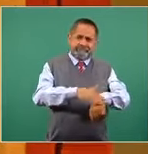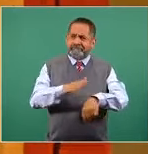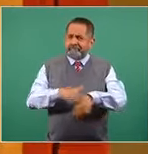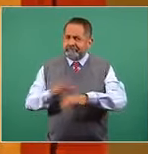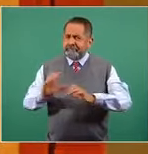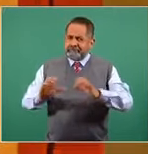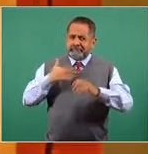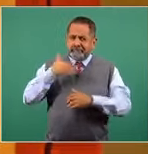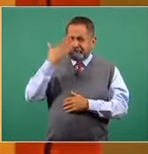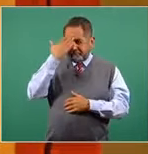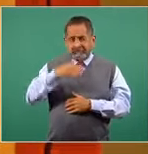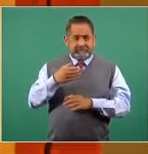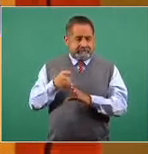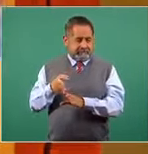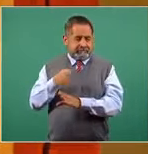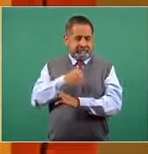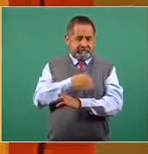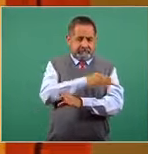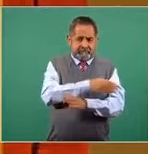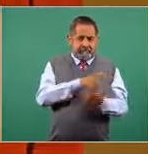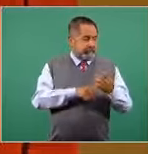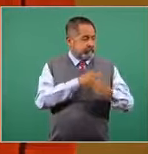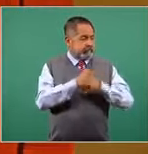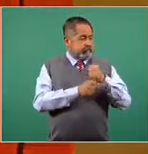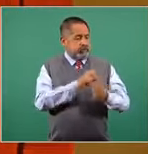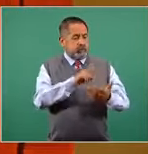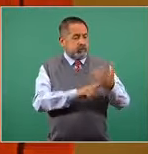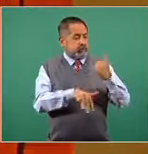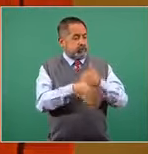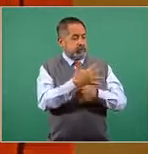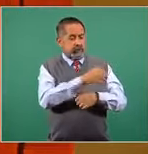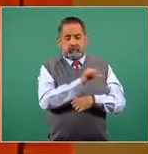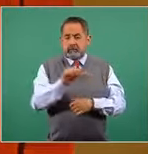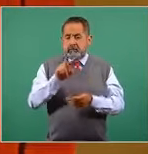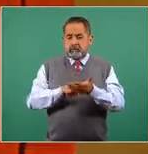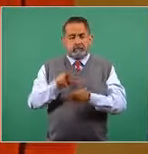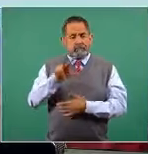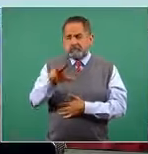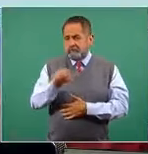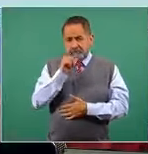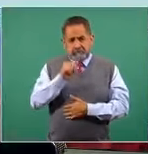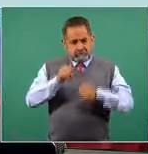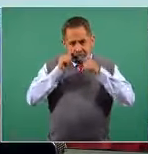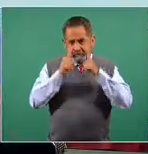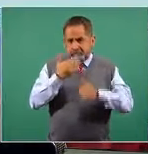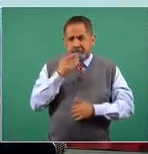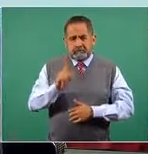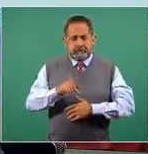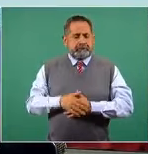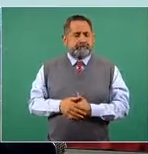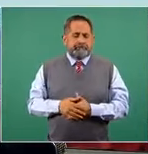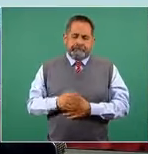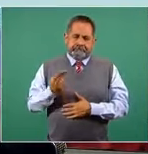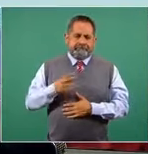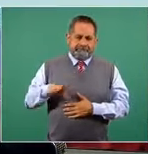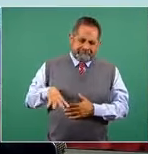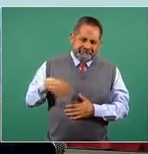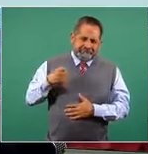que supiera lo que había ocurrido de 2015 a 2018. Entonces necesitamos hacer un esfuerzo